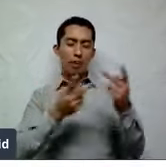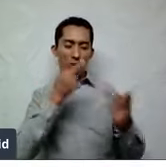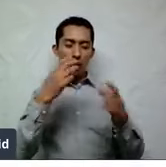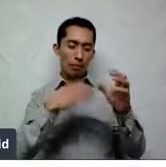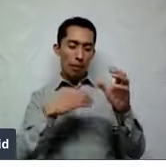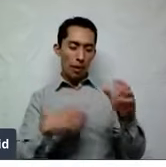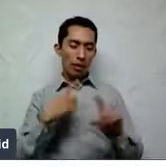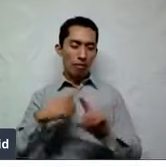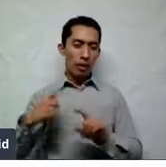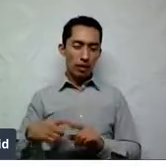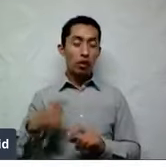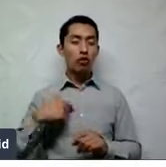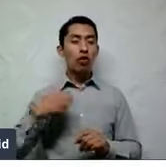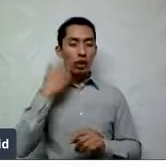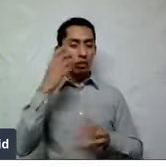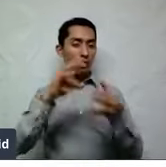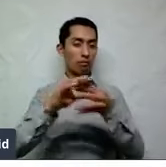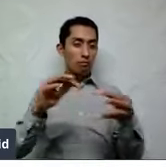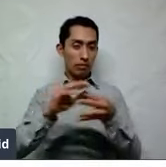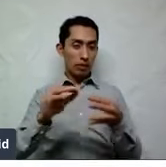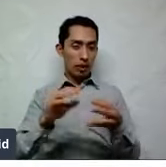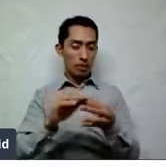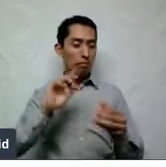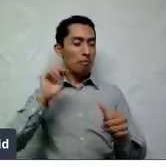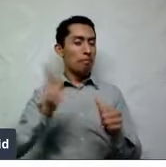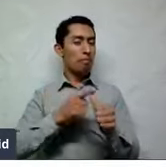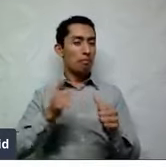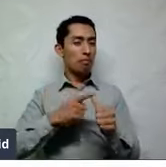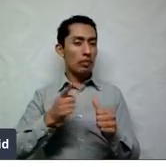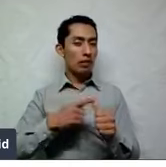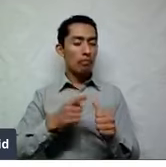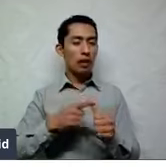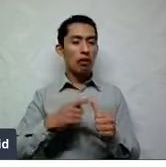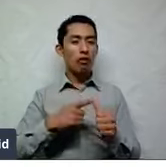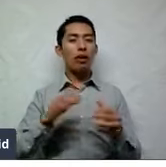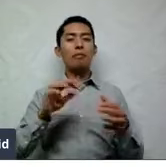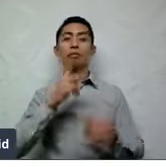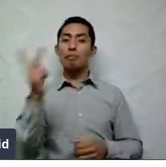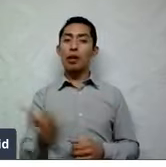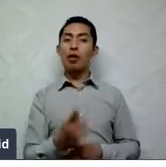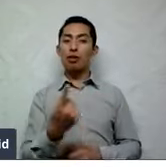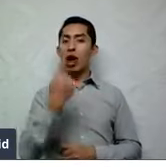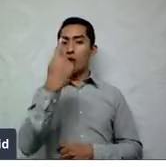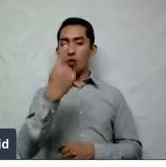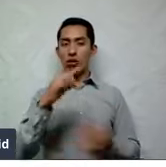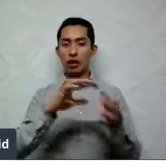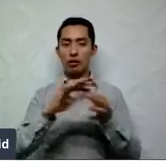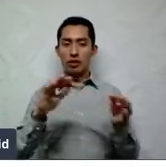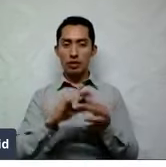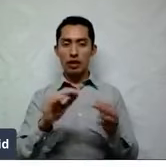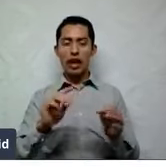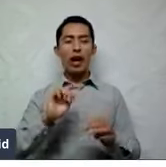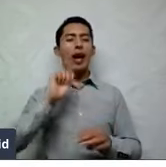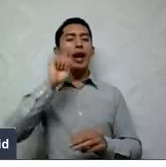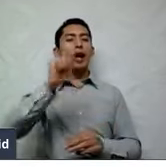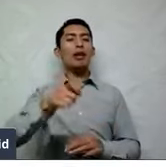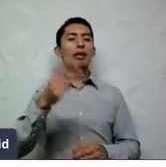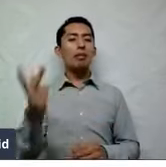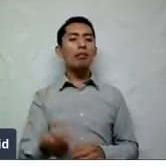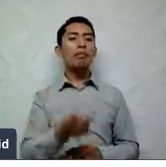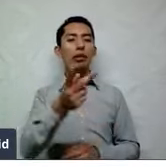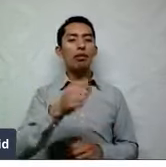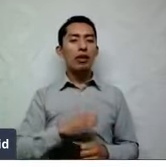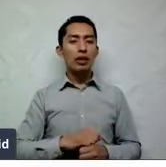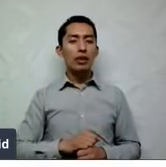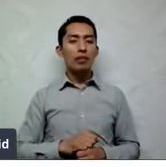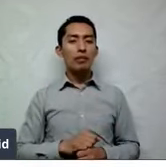nos permite, vamos a arrancar con la primera pregunta, digamos, detonadora o generadora.